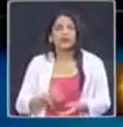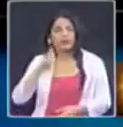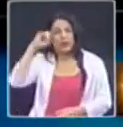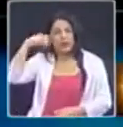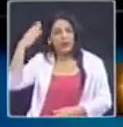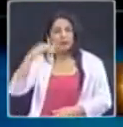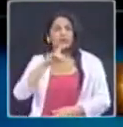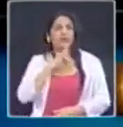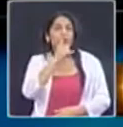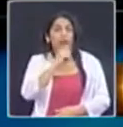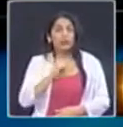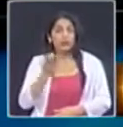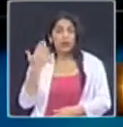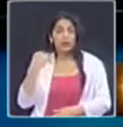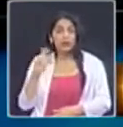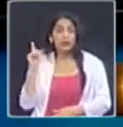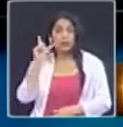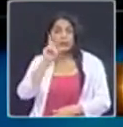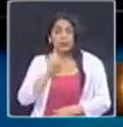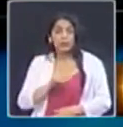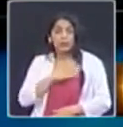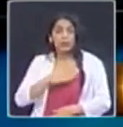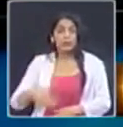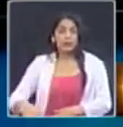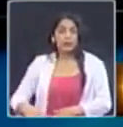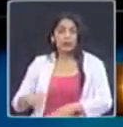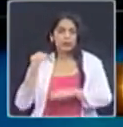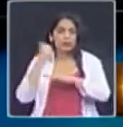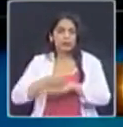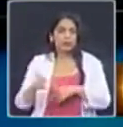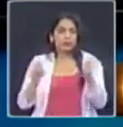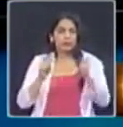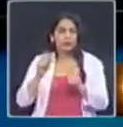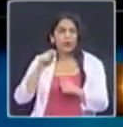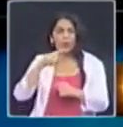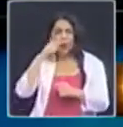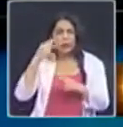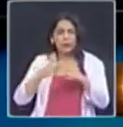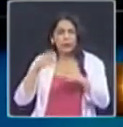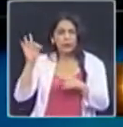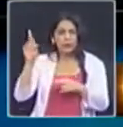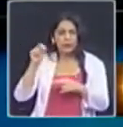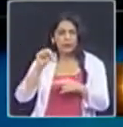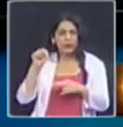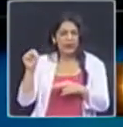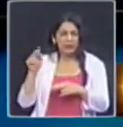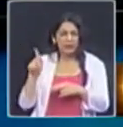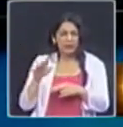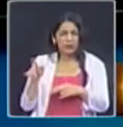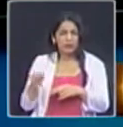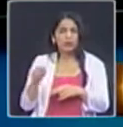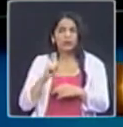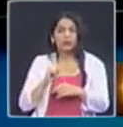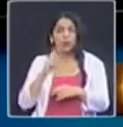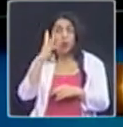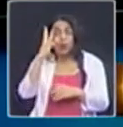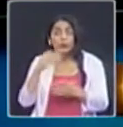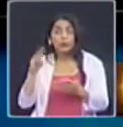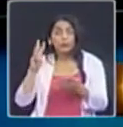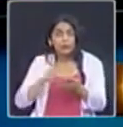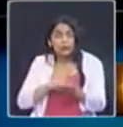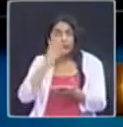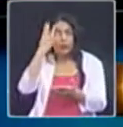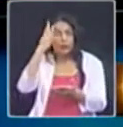que fue franklin delano roosevelt que estuvo casi cuatro veces en el ejercicio del poder y él mismo se dio cuenta que eso era nocivo para la democracia entonces me parece un acierto